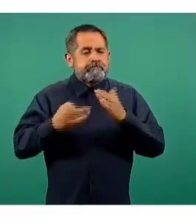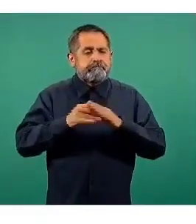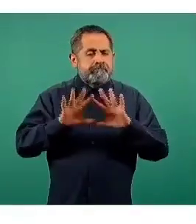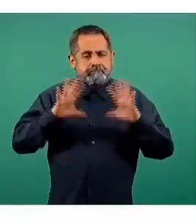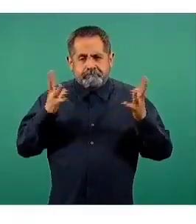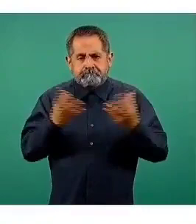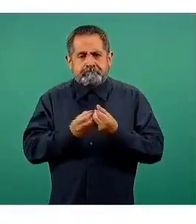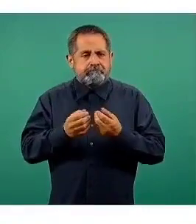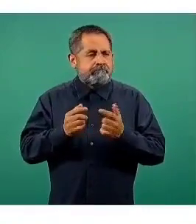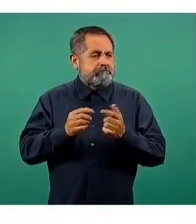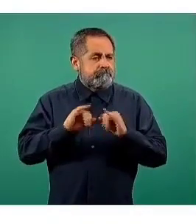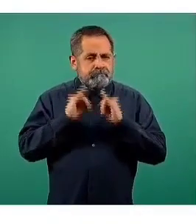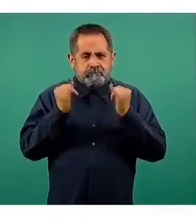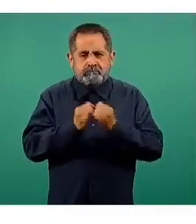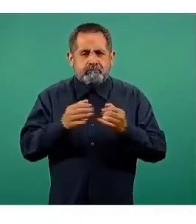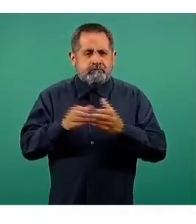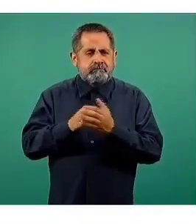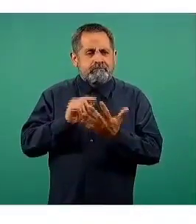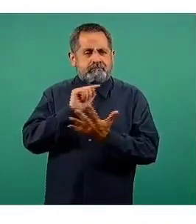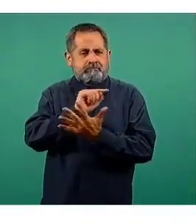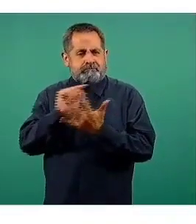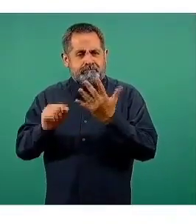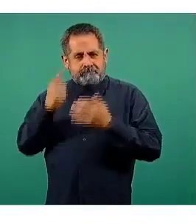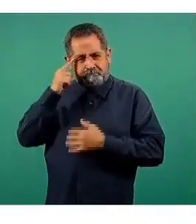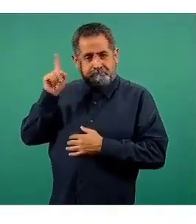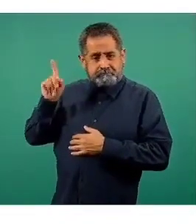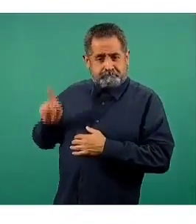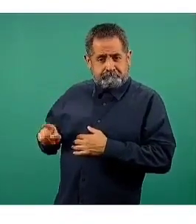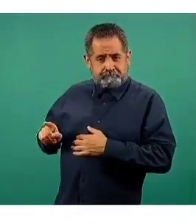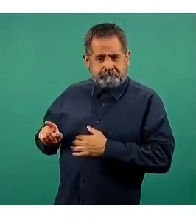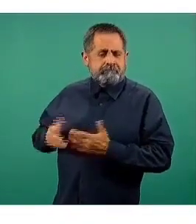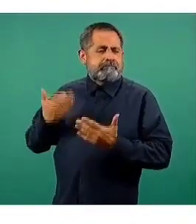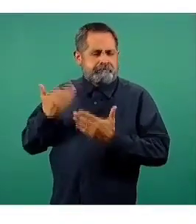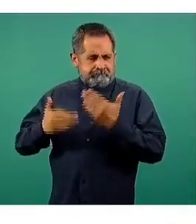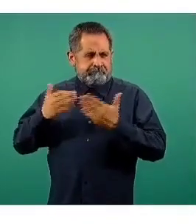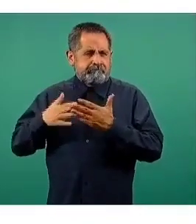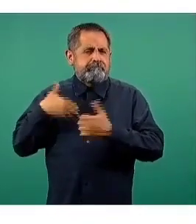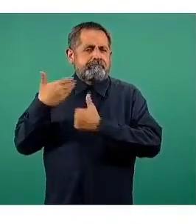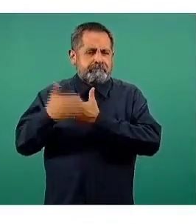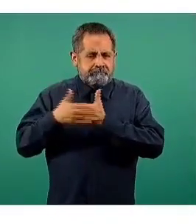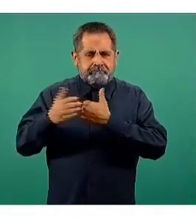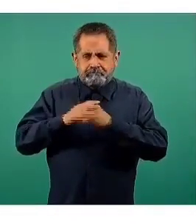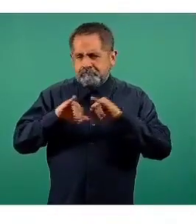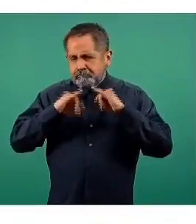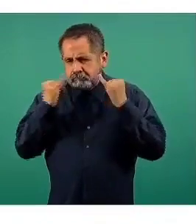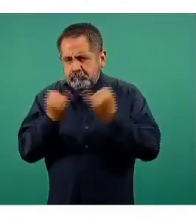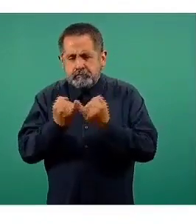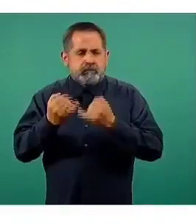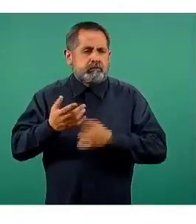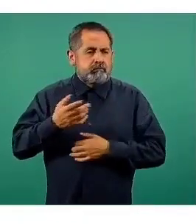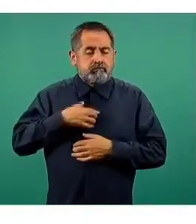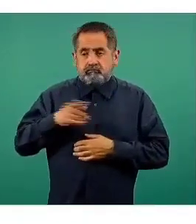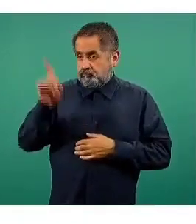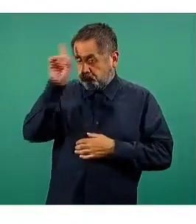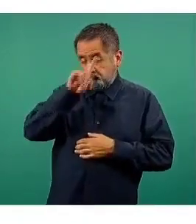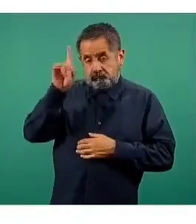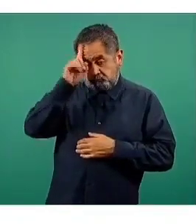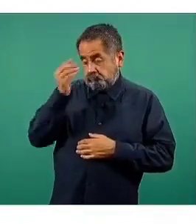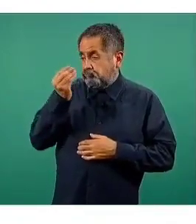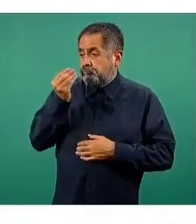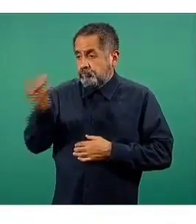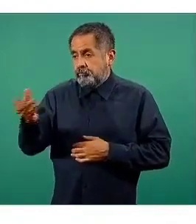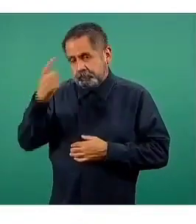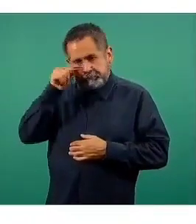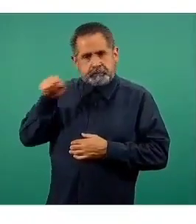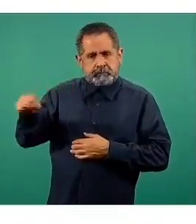relacionados con ingresos, bienestar, empleo y economía, donde tuvimos recomendaciones muy ricas y